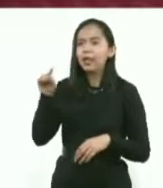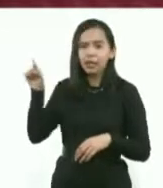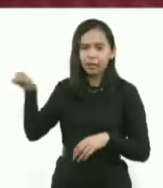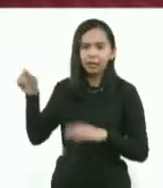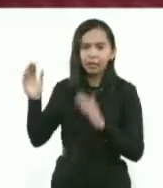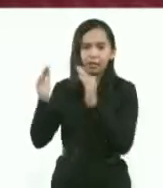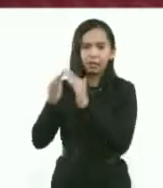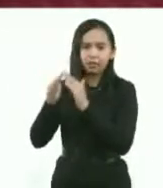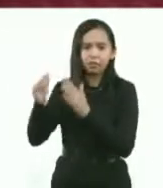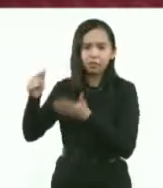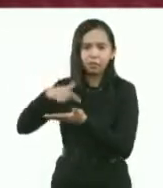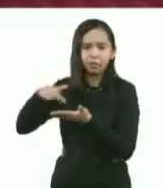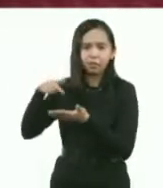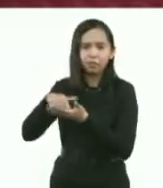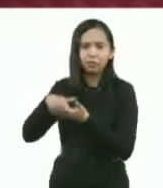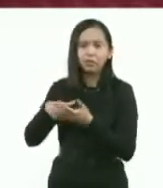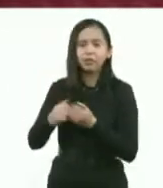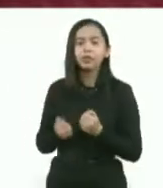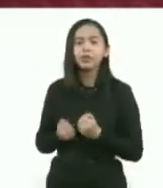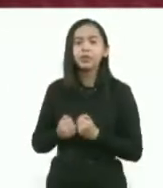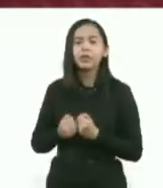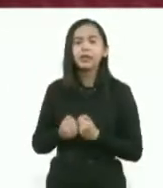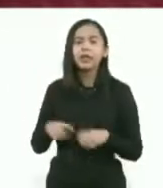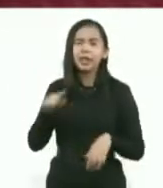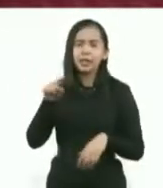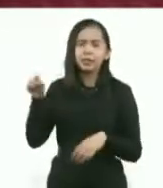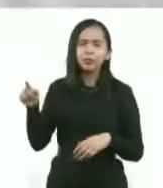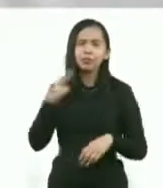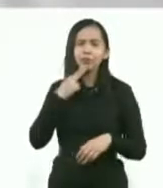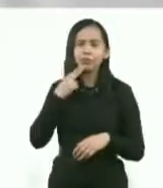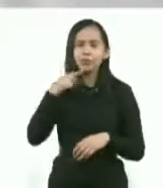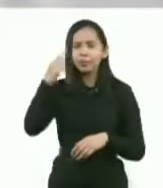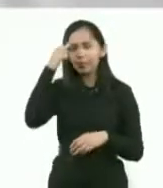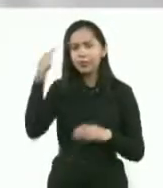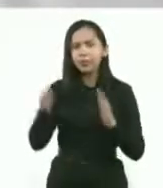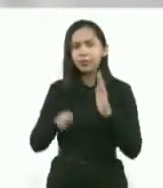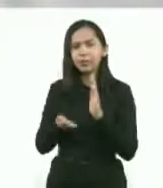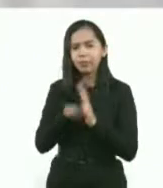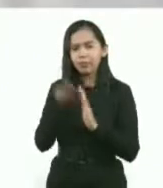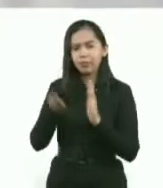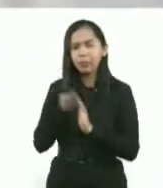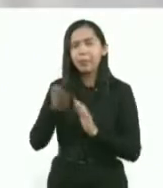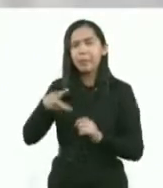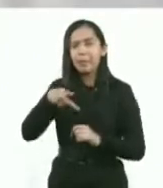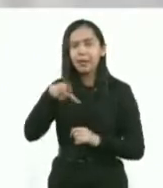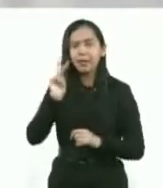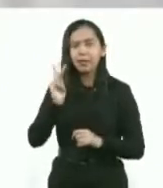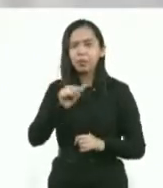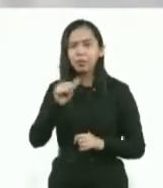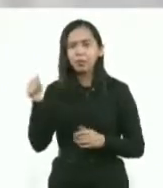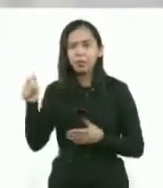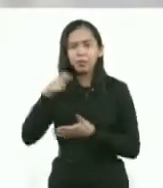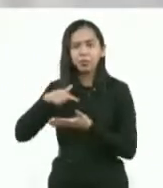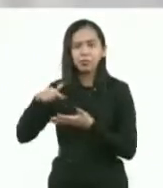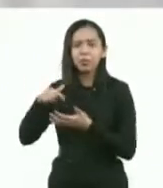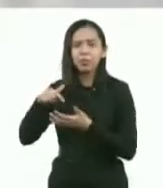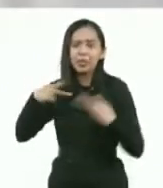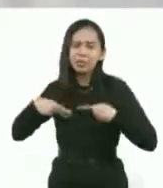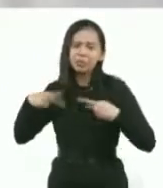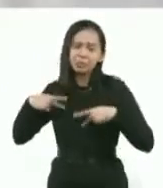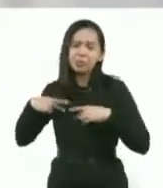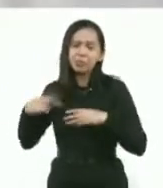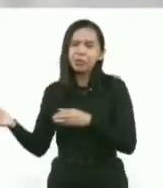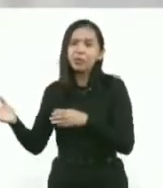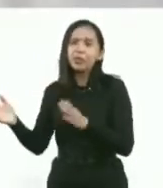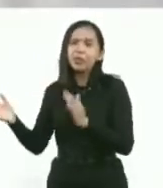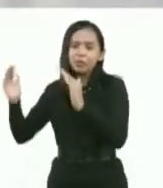para construcción y en algún momento de la administración pasada otra organización lo invadió para quedarse con ese inmueble para hacer